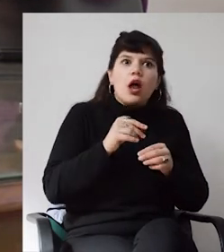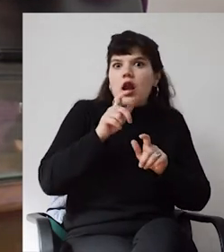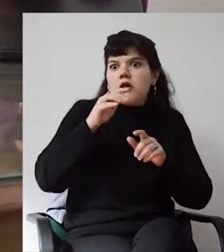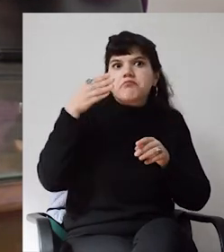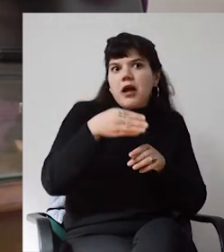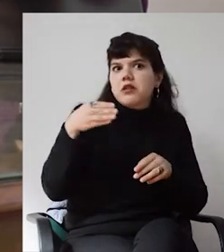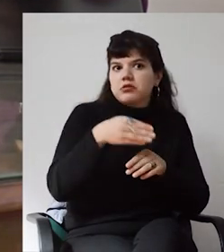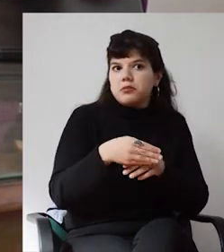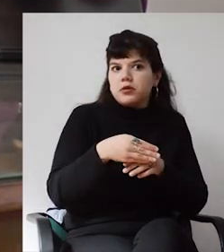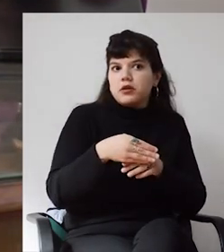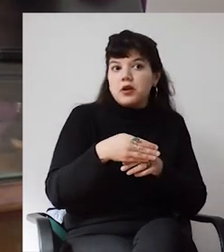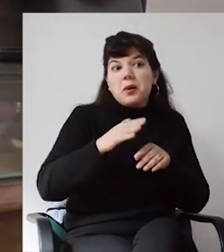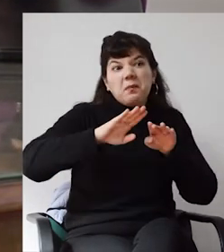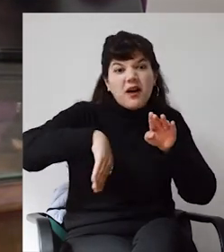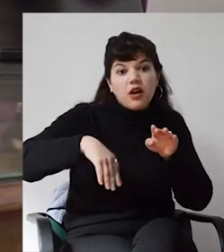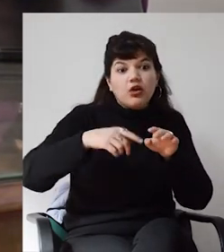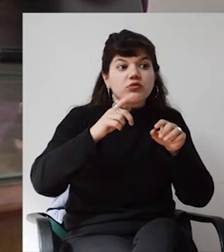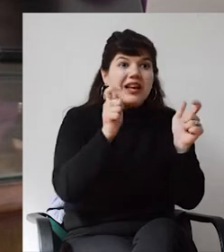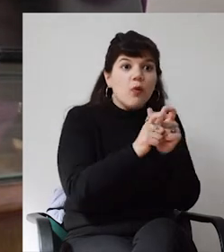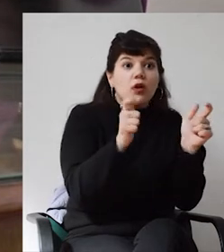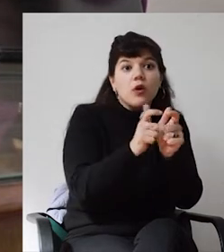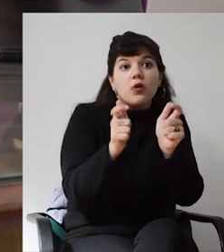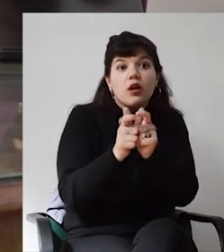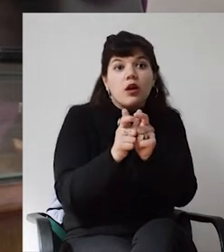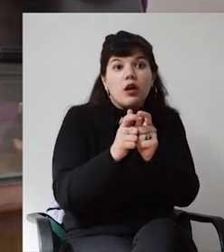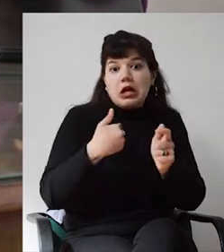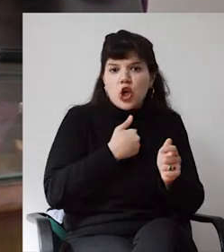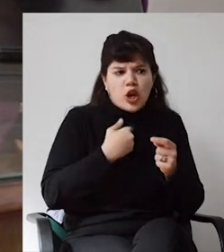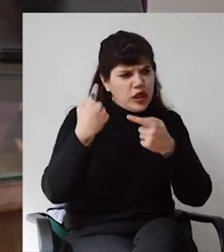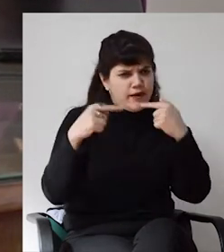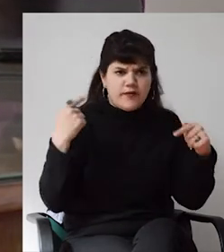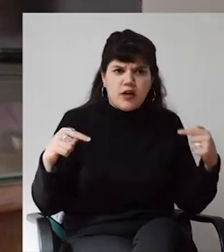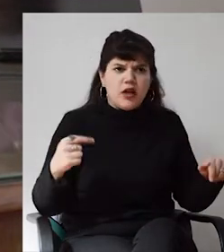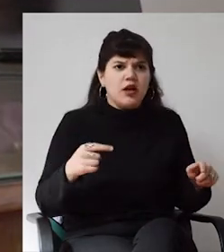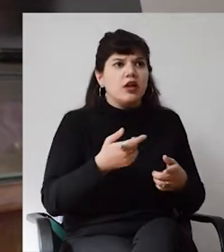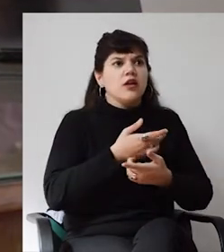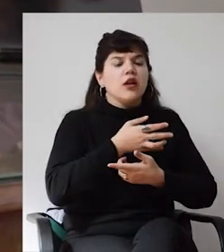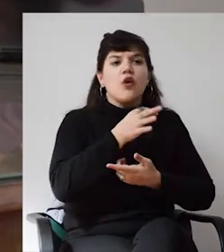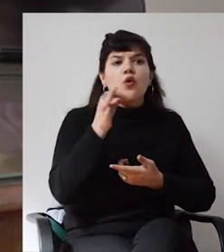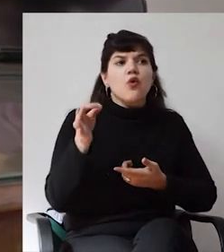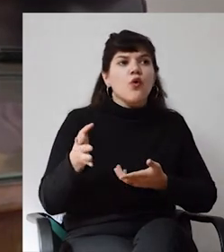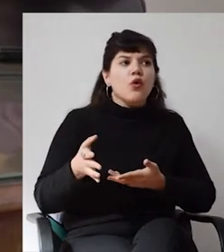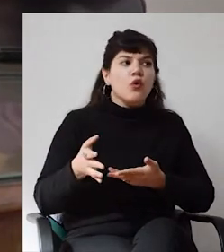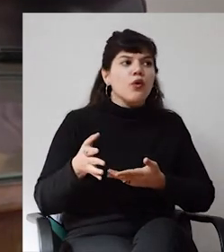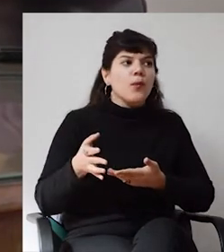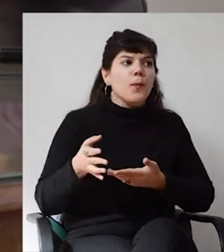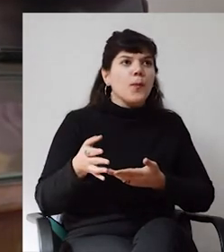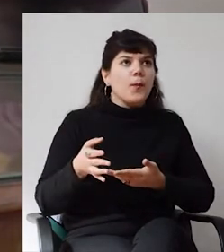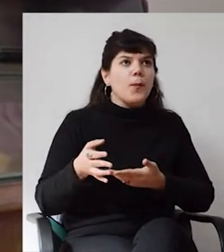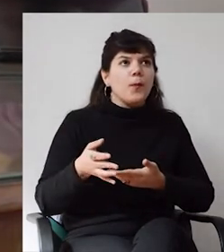participan. Cuanto menos distancia haya, desde mi punto de vista, con roles distintos, con